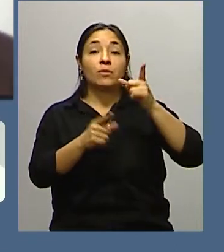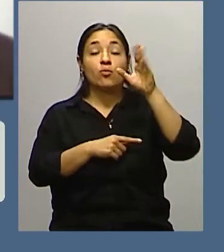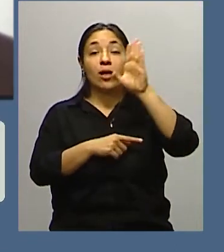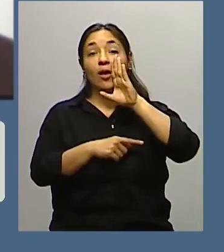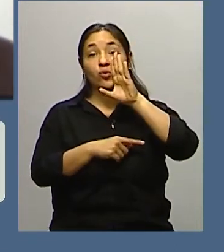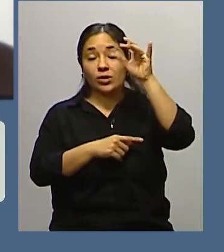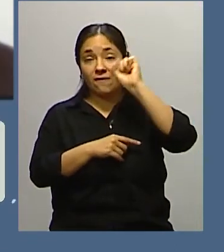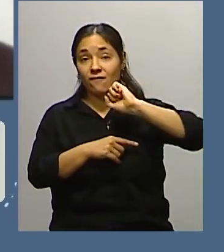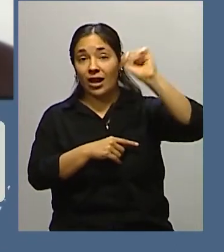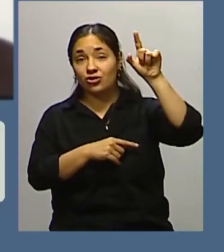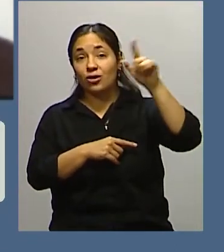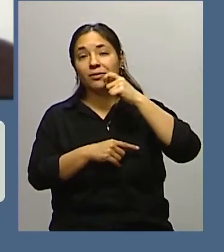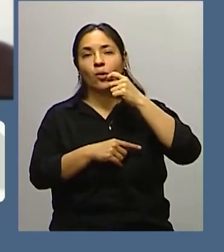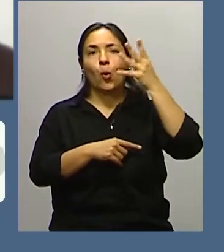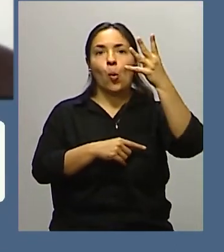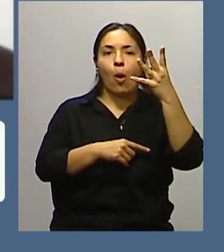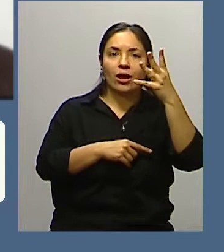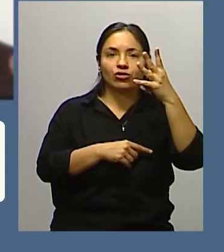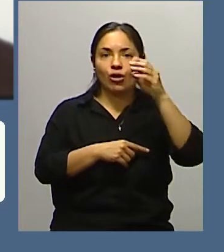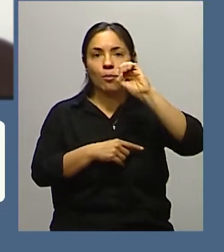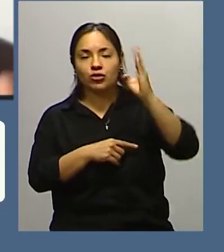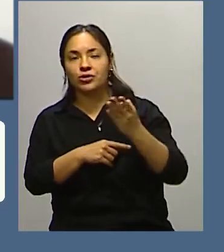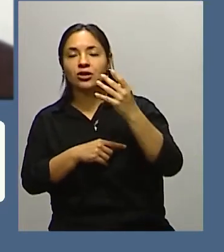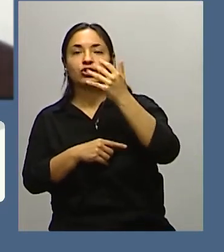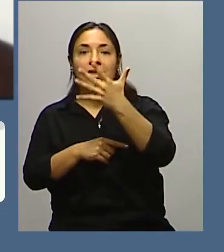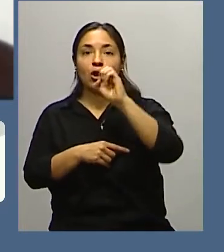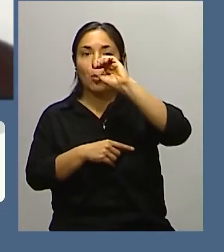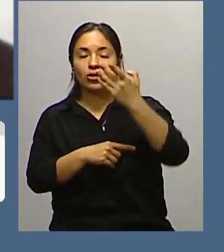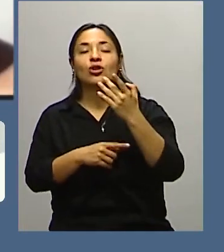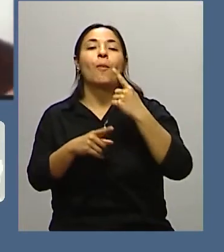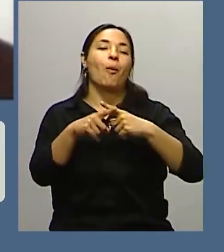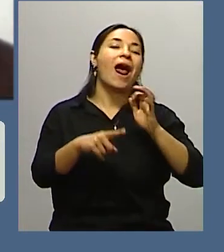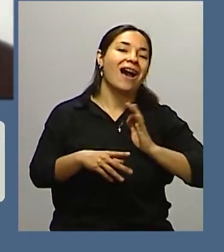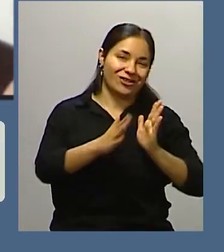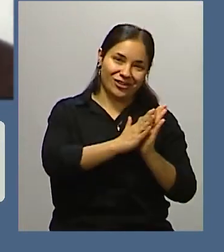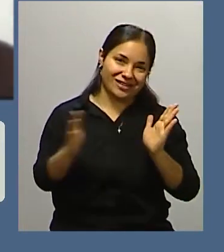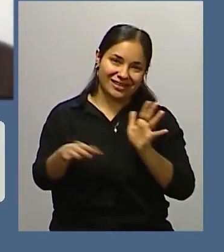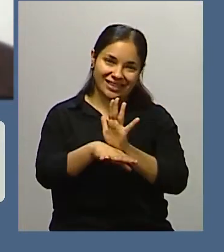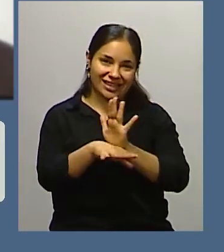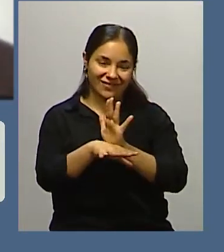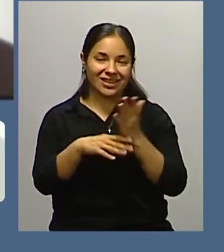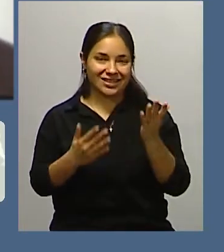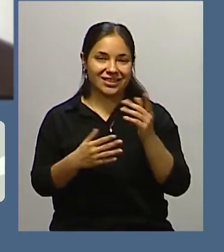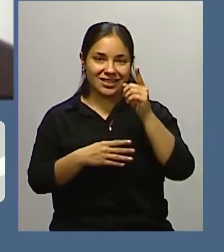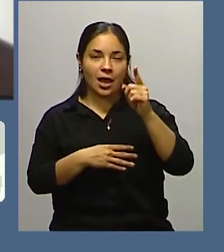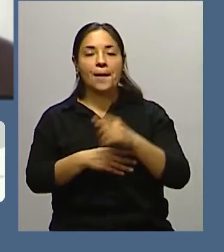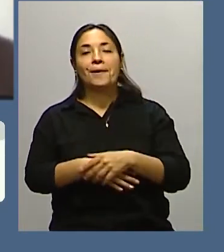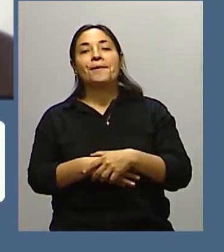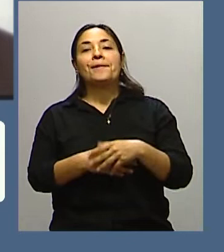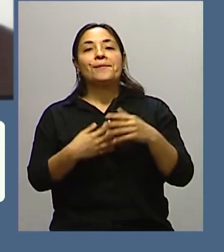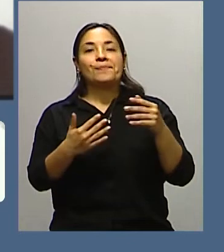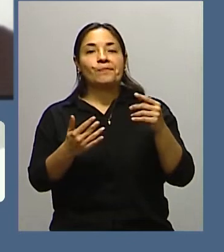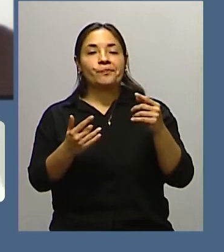Unidos, de primero del 4, después del 5, etcétera, interanual estamos hablando, ¿eh? Sí, tal interanual, cual. Interanual, ¿eh?